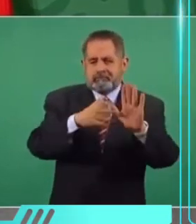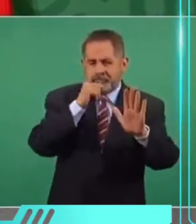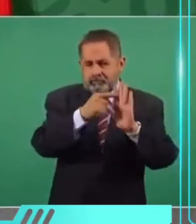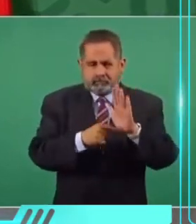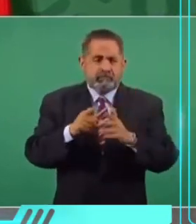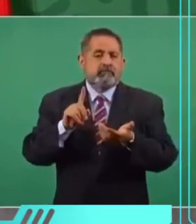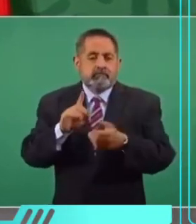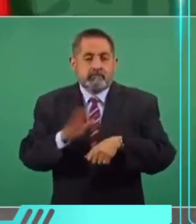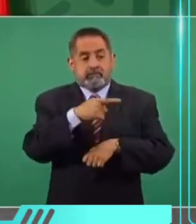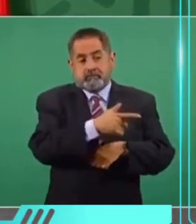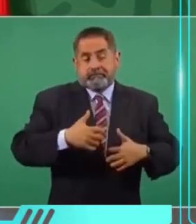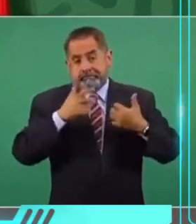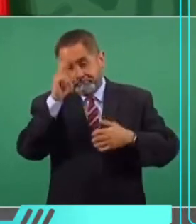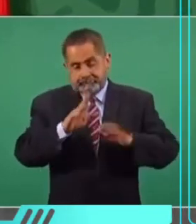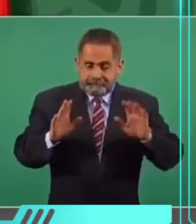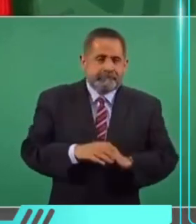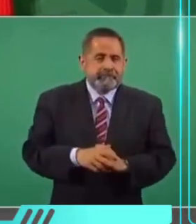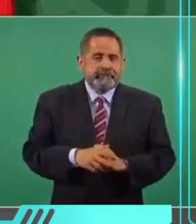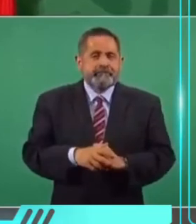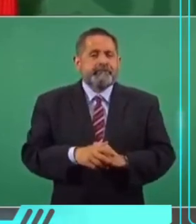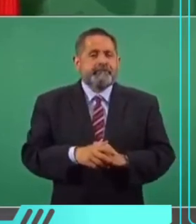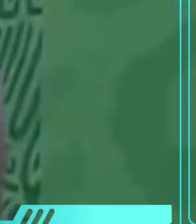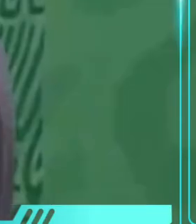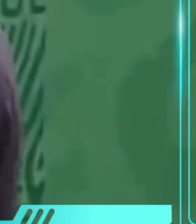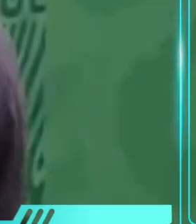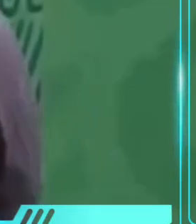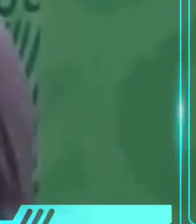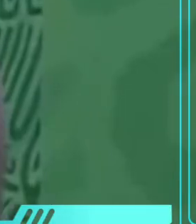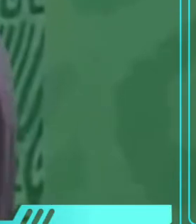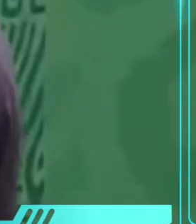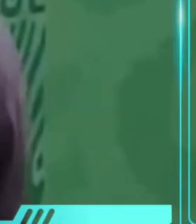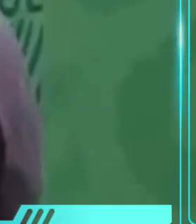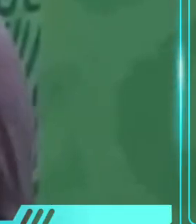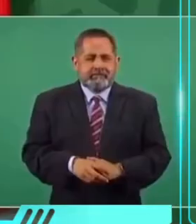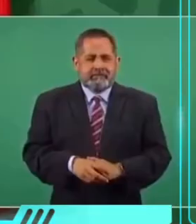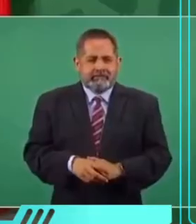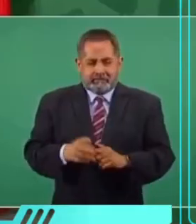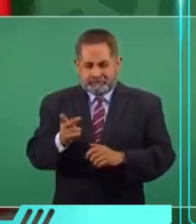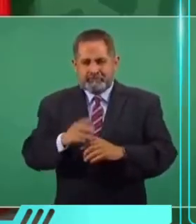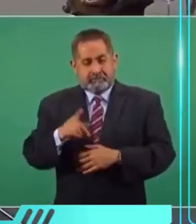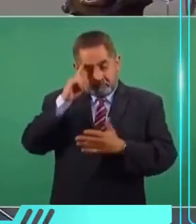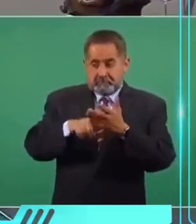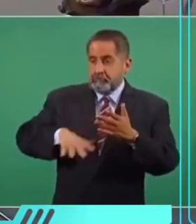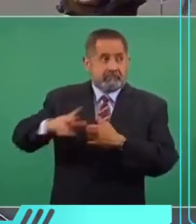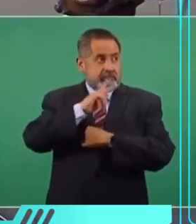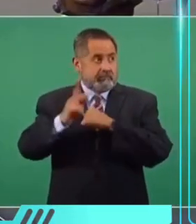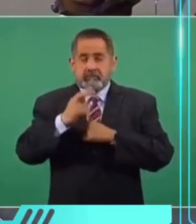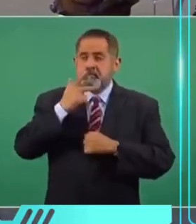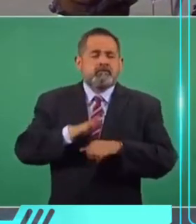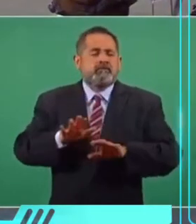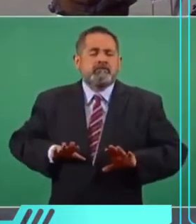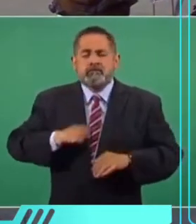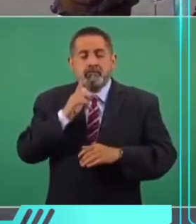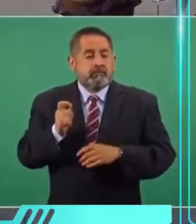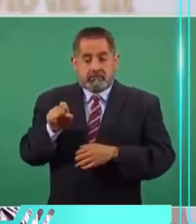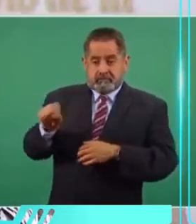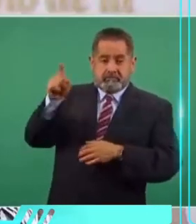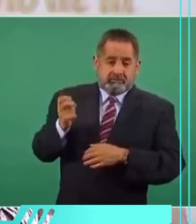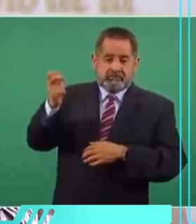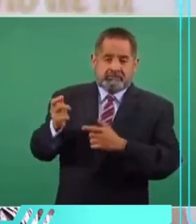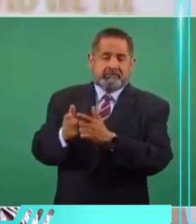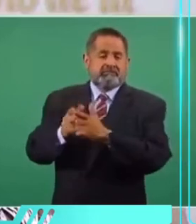preferencias electorales porque ahí sí les va a dar sí, un patatús, es mejor para el país que ese